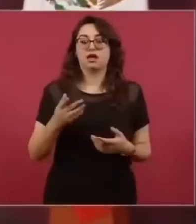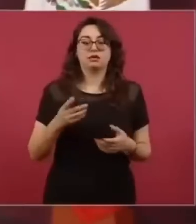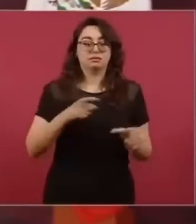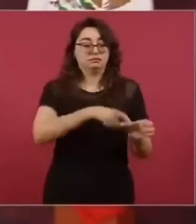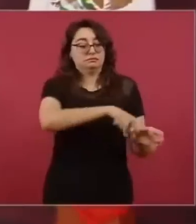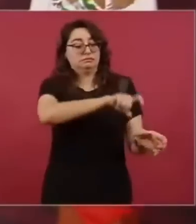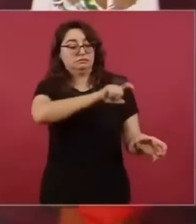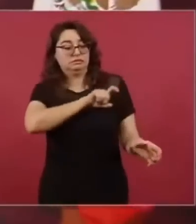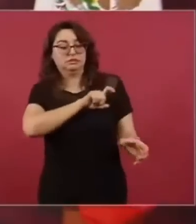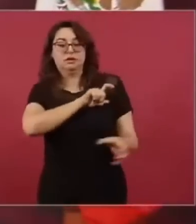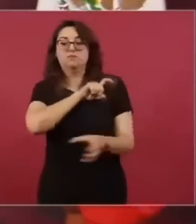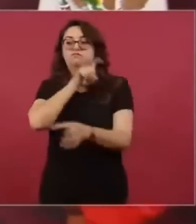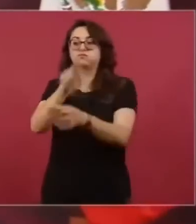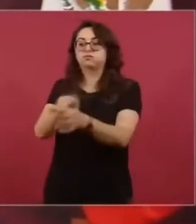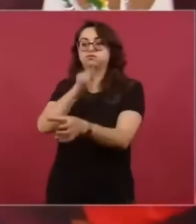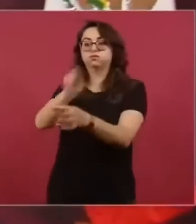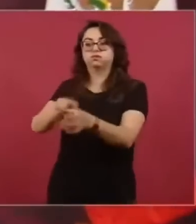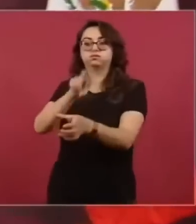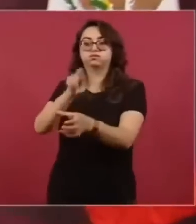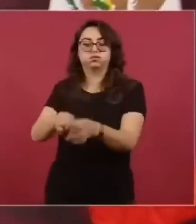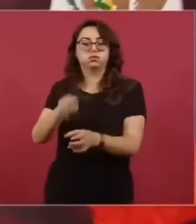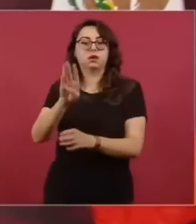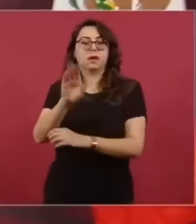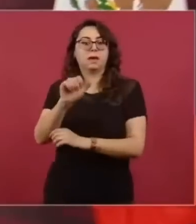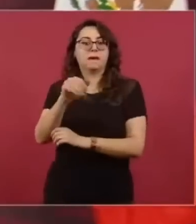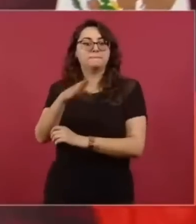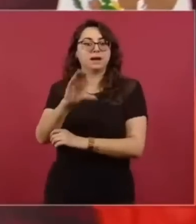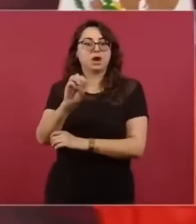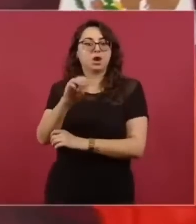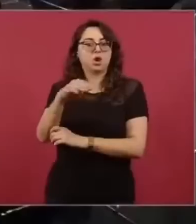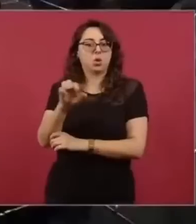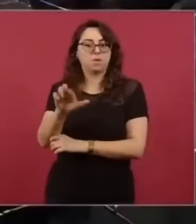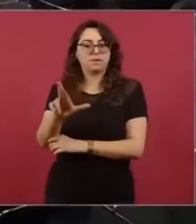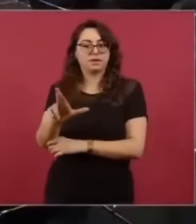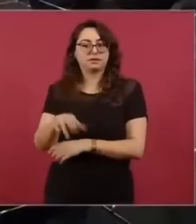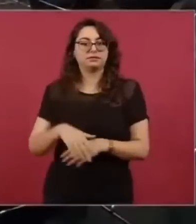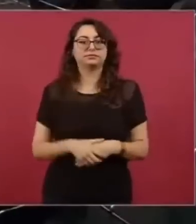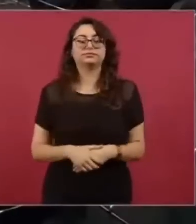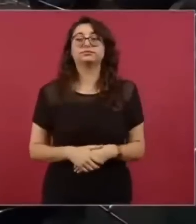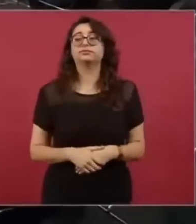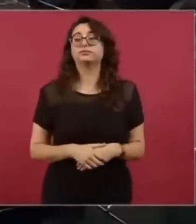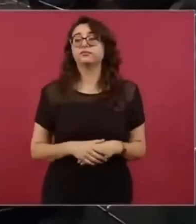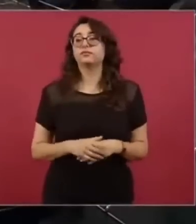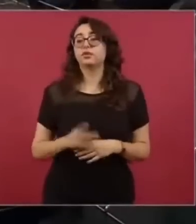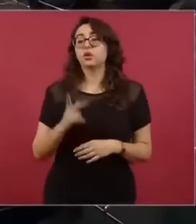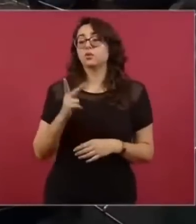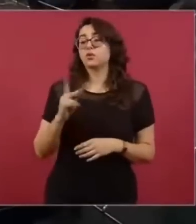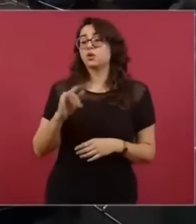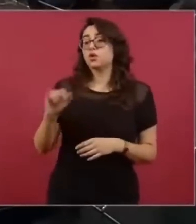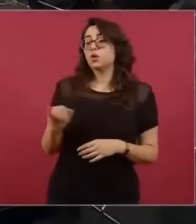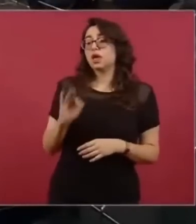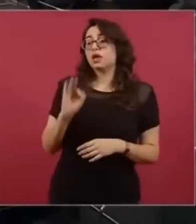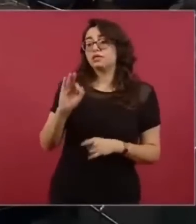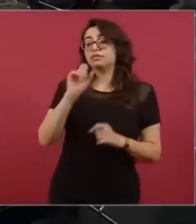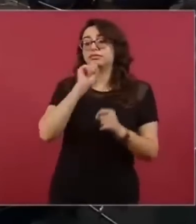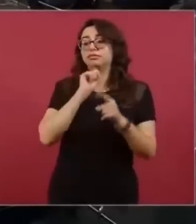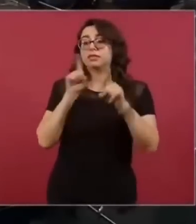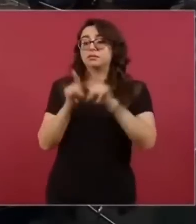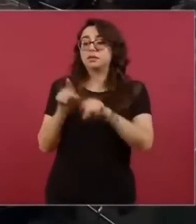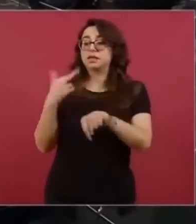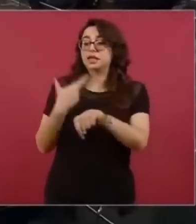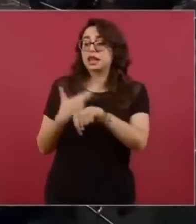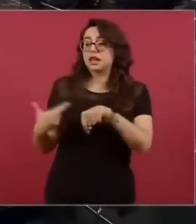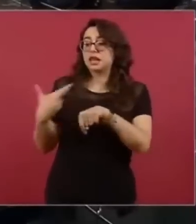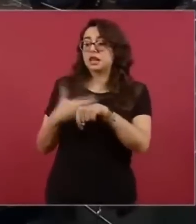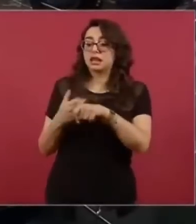las operaciones. El Poder Judicial también retrasó porque sí, hace 9